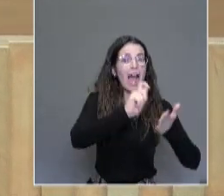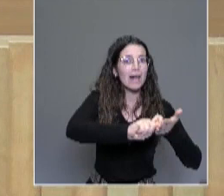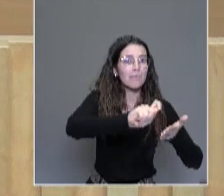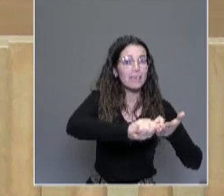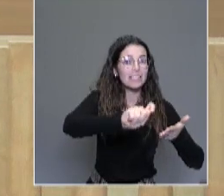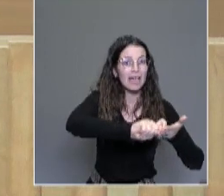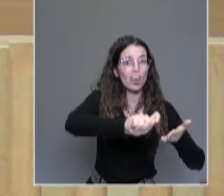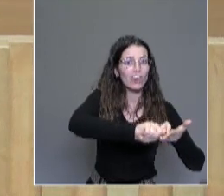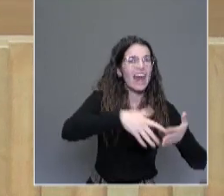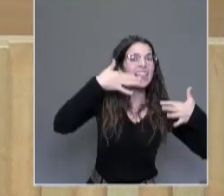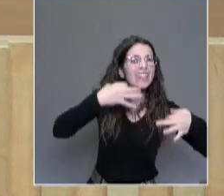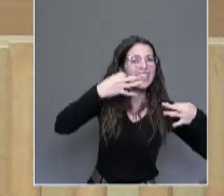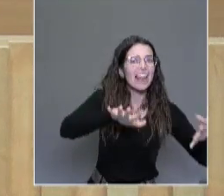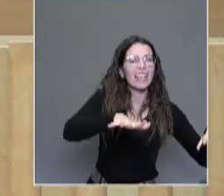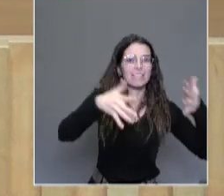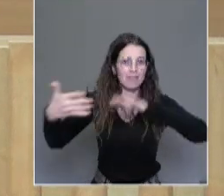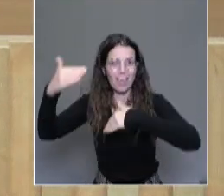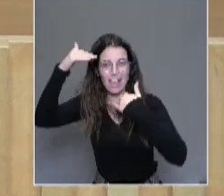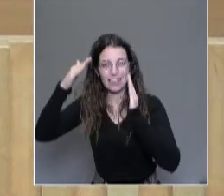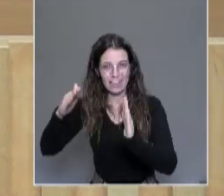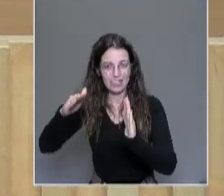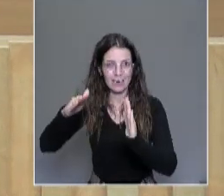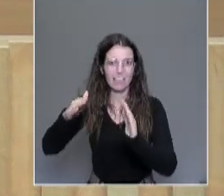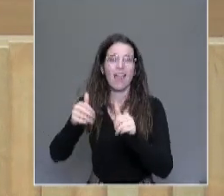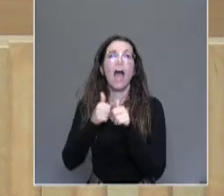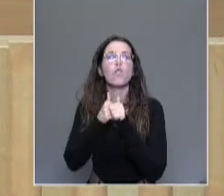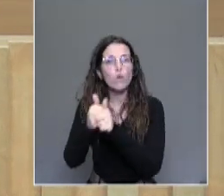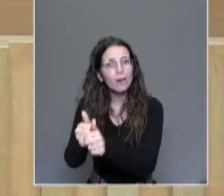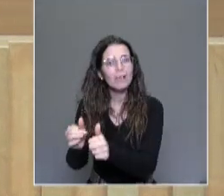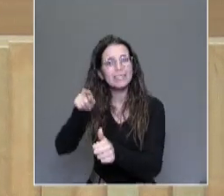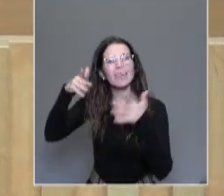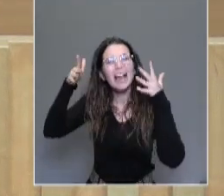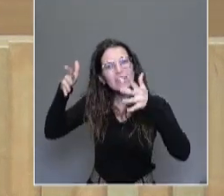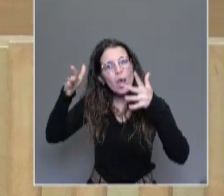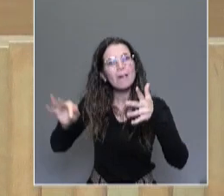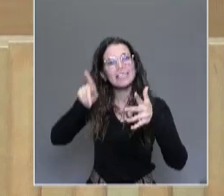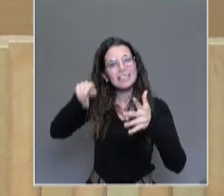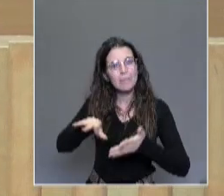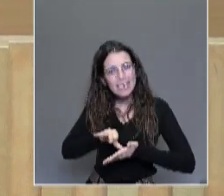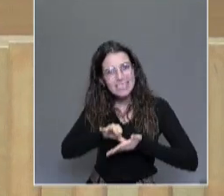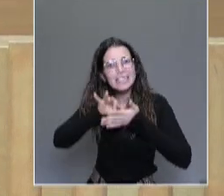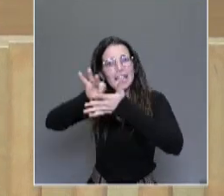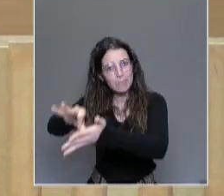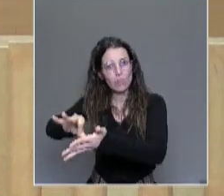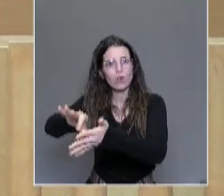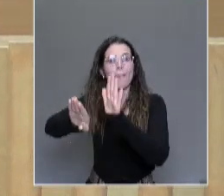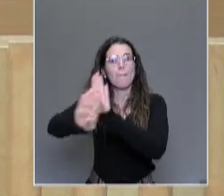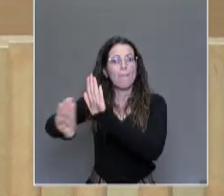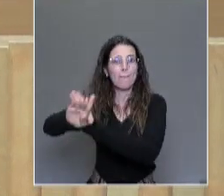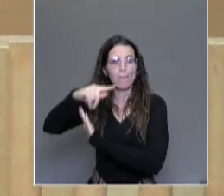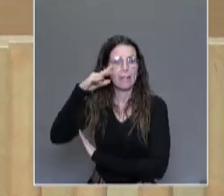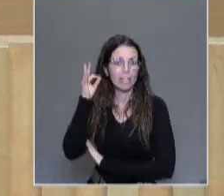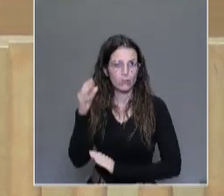a a atender acompañar asesorar a servir mejor a nuestros vecinos y a nuestras